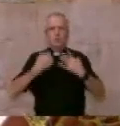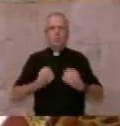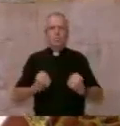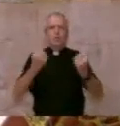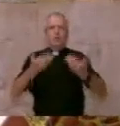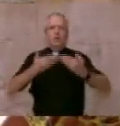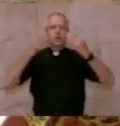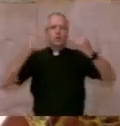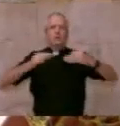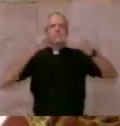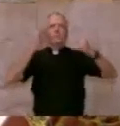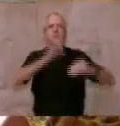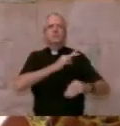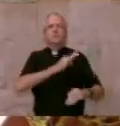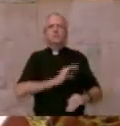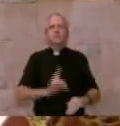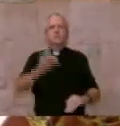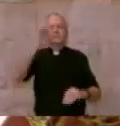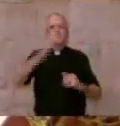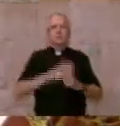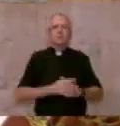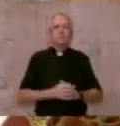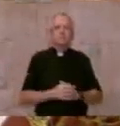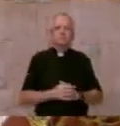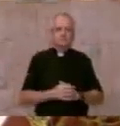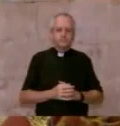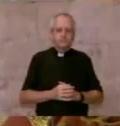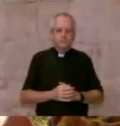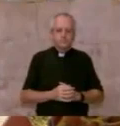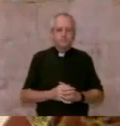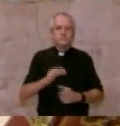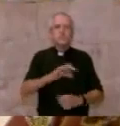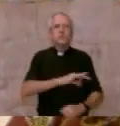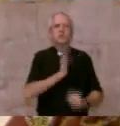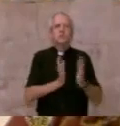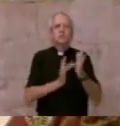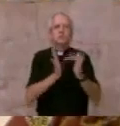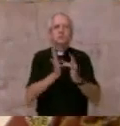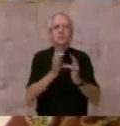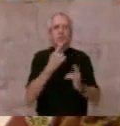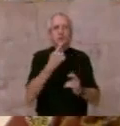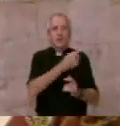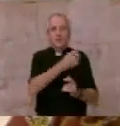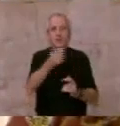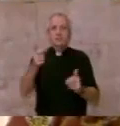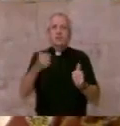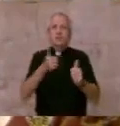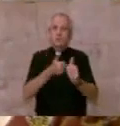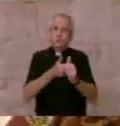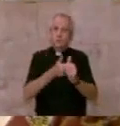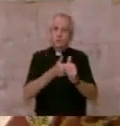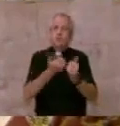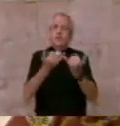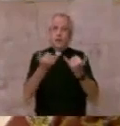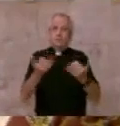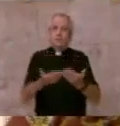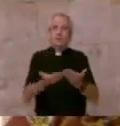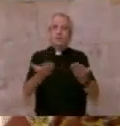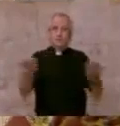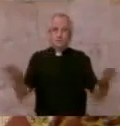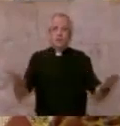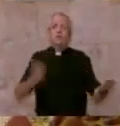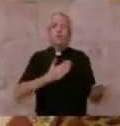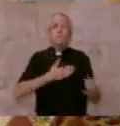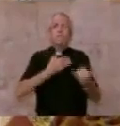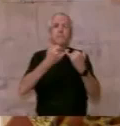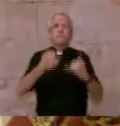Tuyo es el reino, tuyo el poder y la gloria por siempre, Señor. Señor nuestro Jesucristo, que Señor Jesucristo, que dijiste a